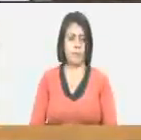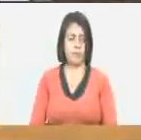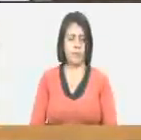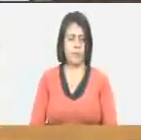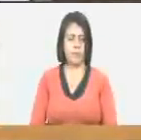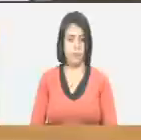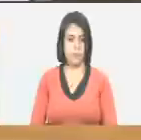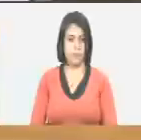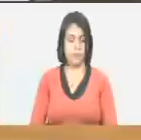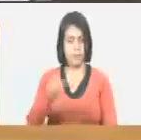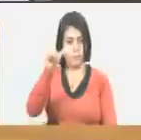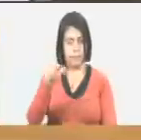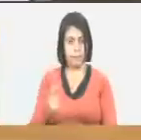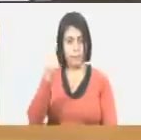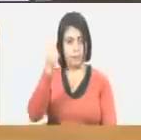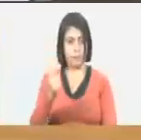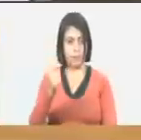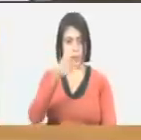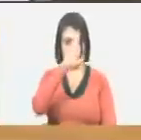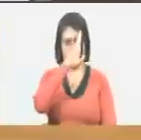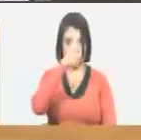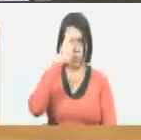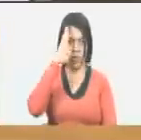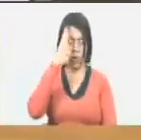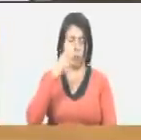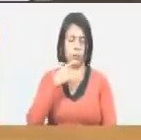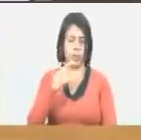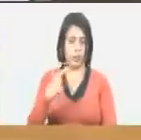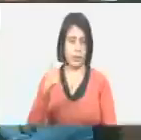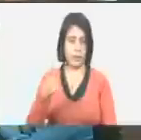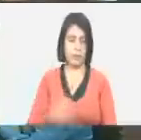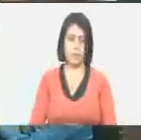Voy a dejar en el derecho de palabra al diputado Diosdado Cabello Rondón.